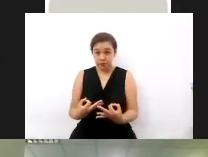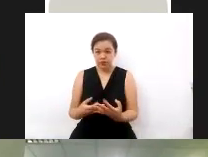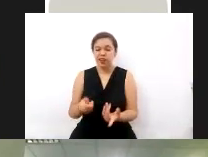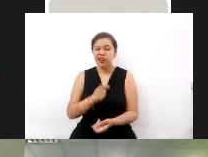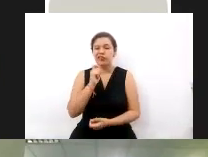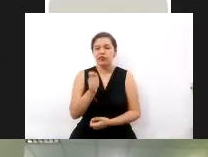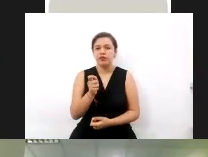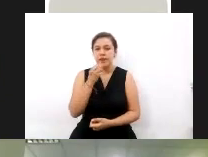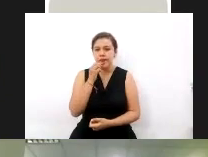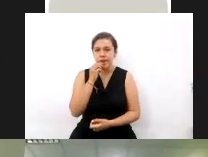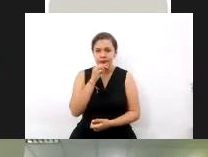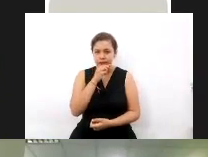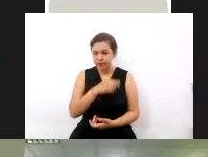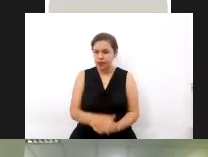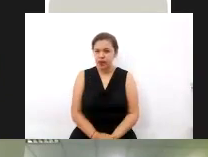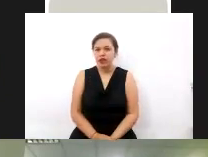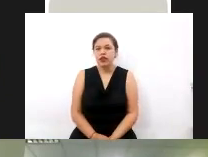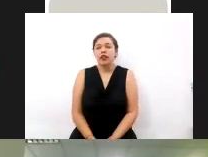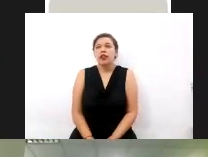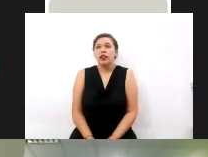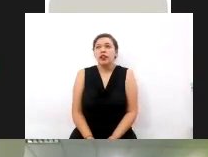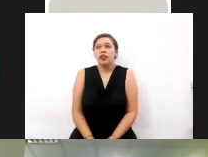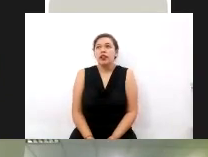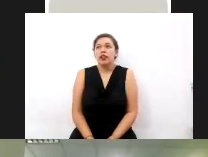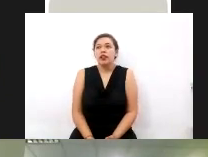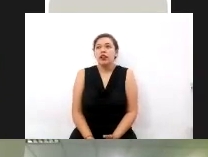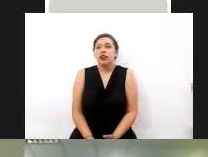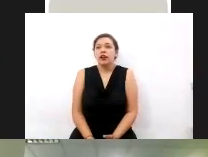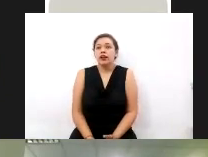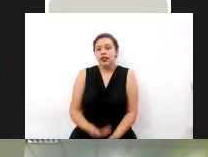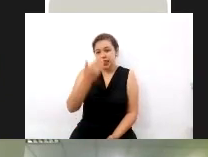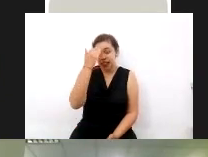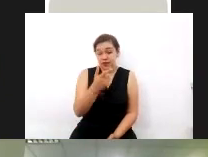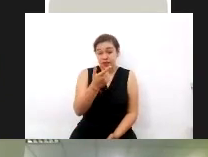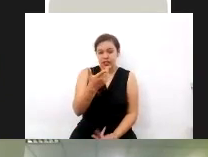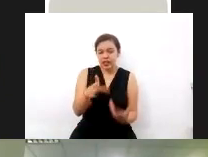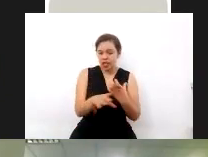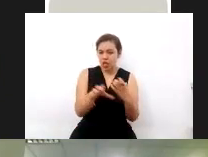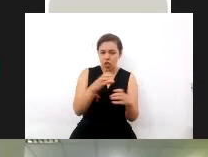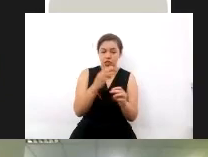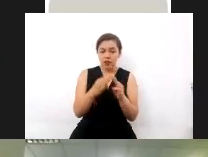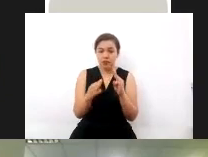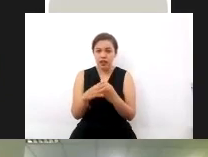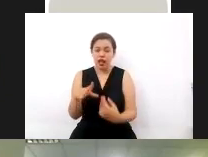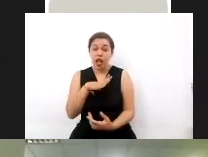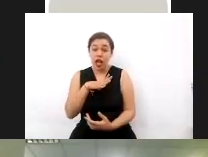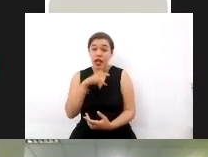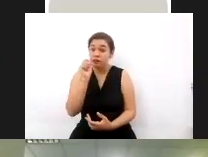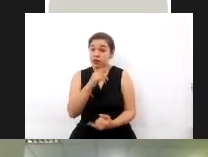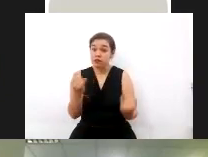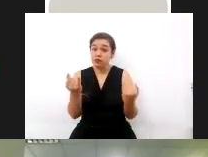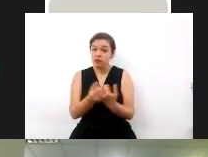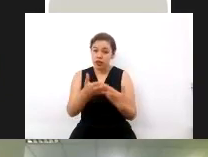Pues que al final ustedes saben con qué cantidad de recursos y material cuentan, pero deben de abastecerse de tal